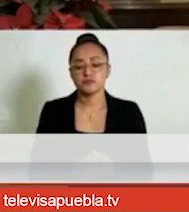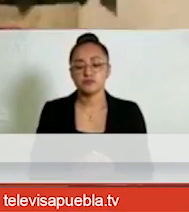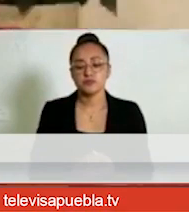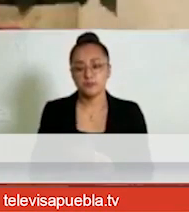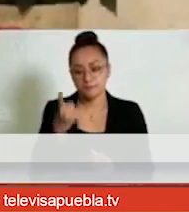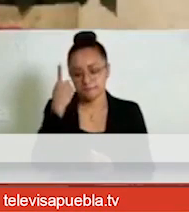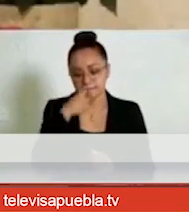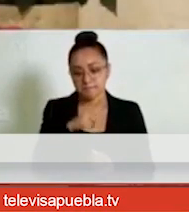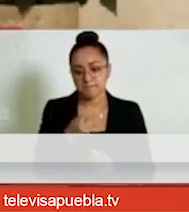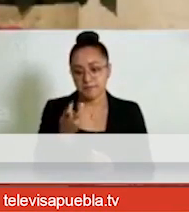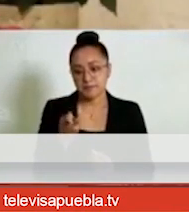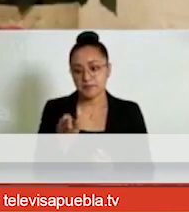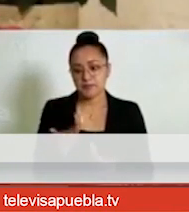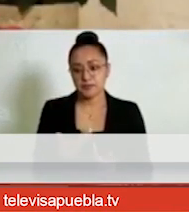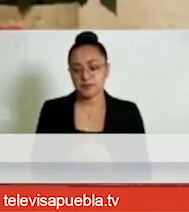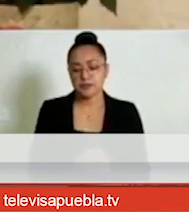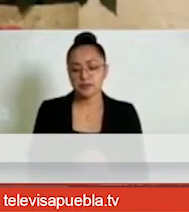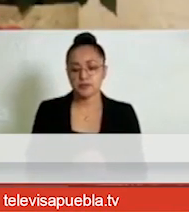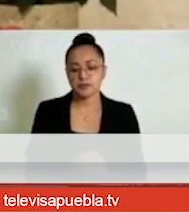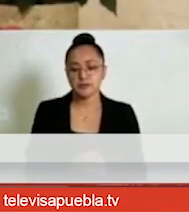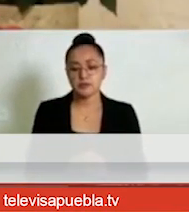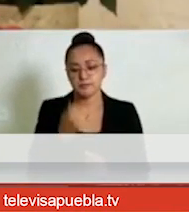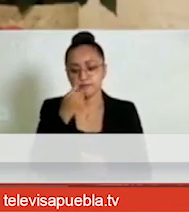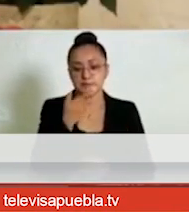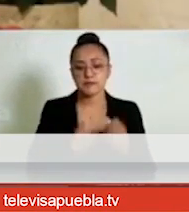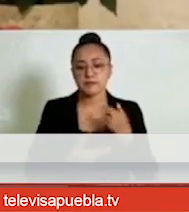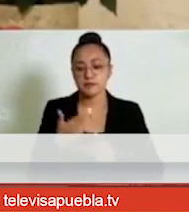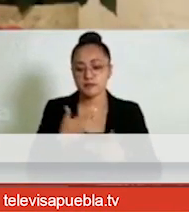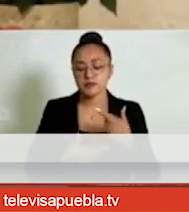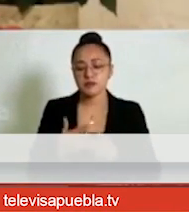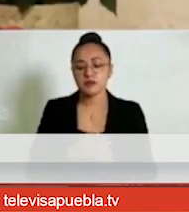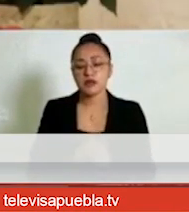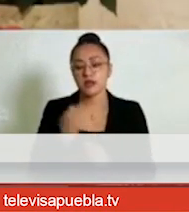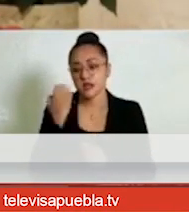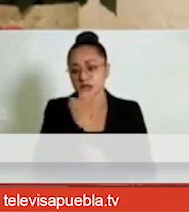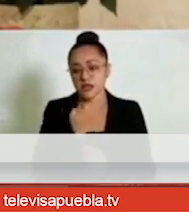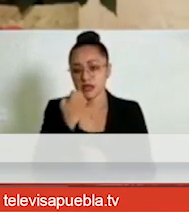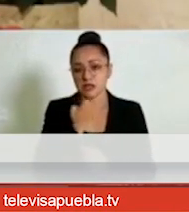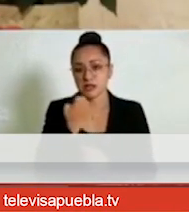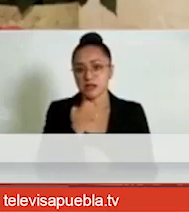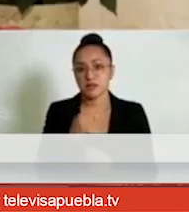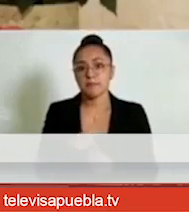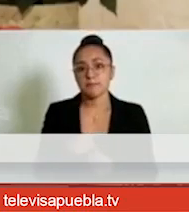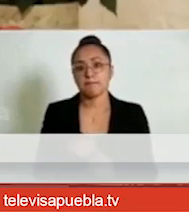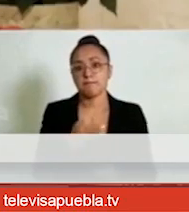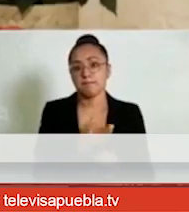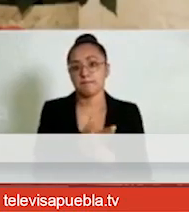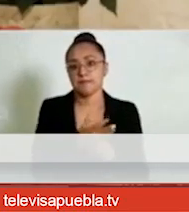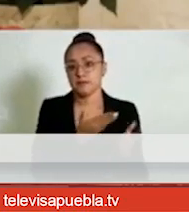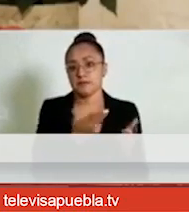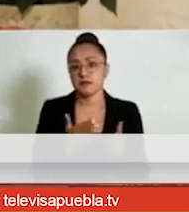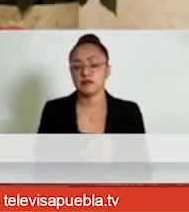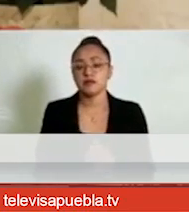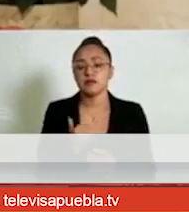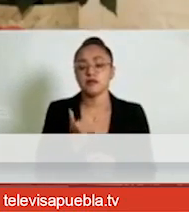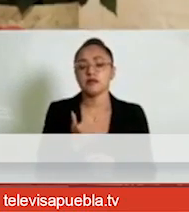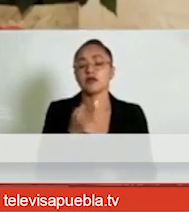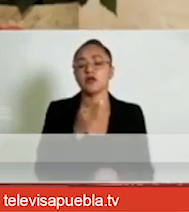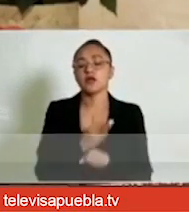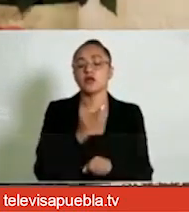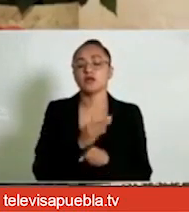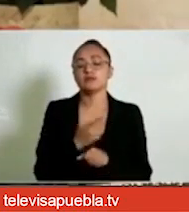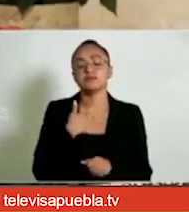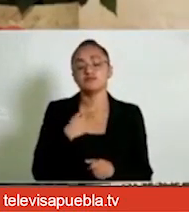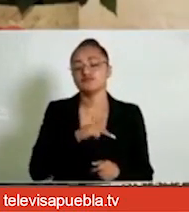para ello, es decir, para regresar el año escolar de manera presencial y tomamos